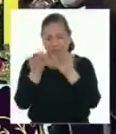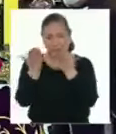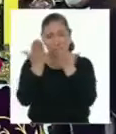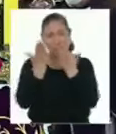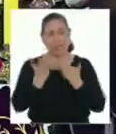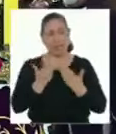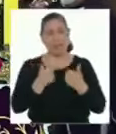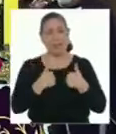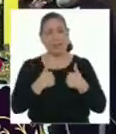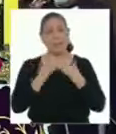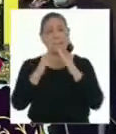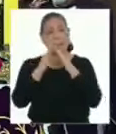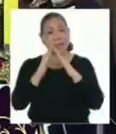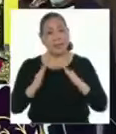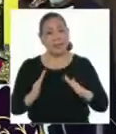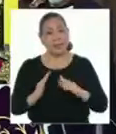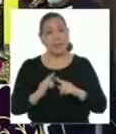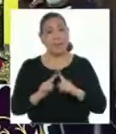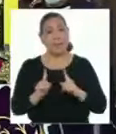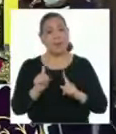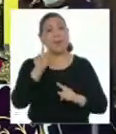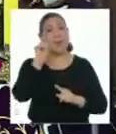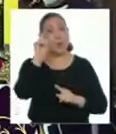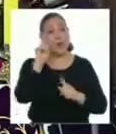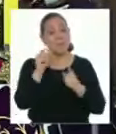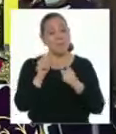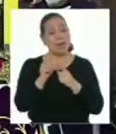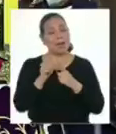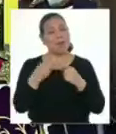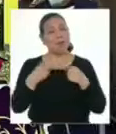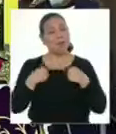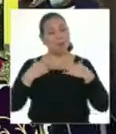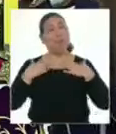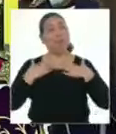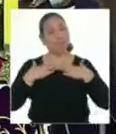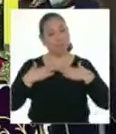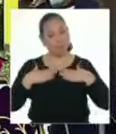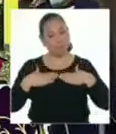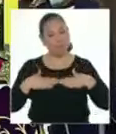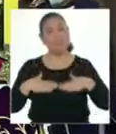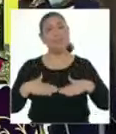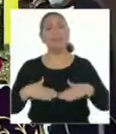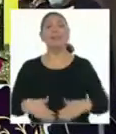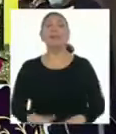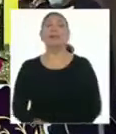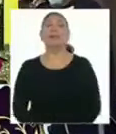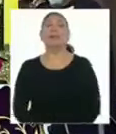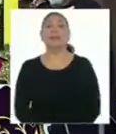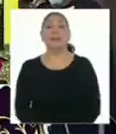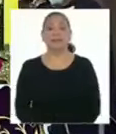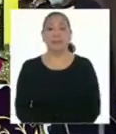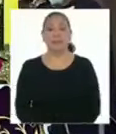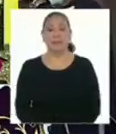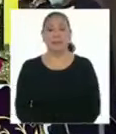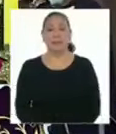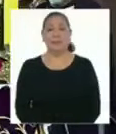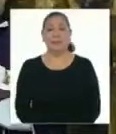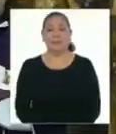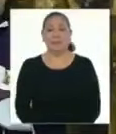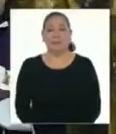digno de que entres en mi casa, pero una palabra tuya bastará para